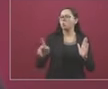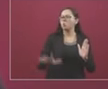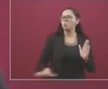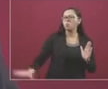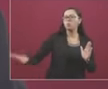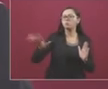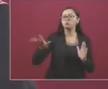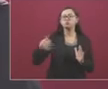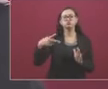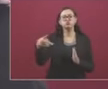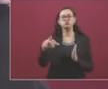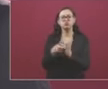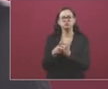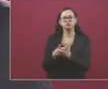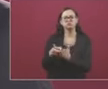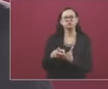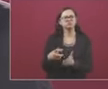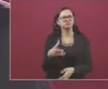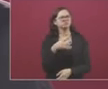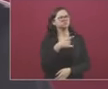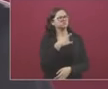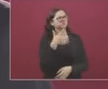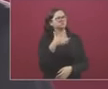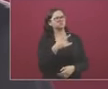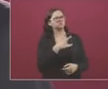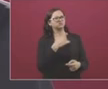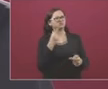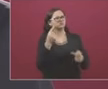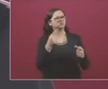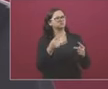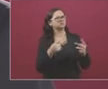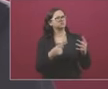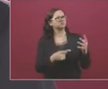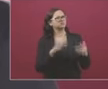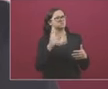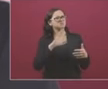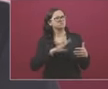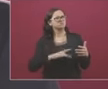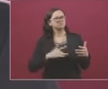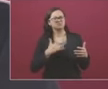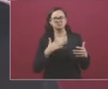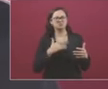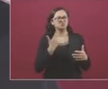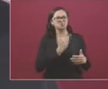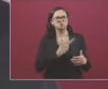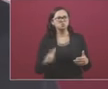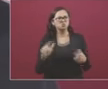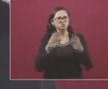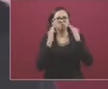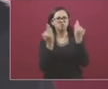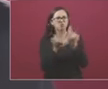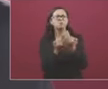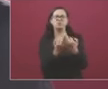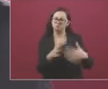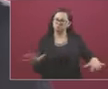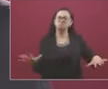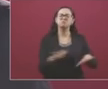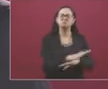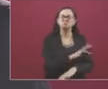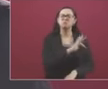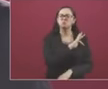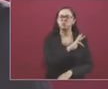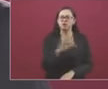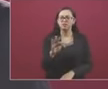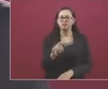derecho de cambiar la forma de su gobierno es decir el pueblo pone